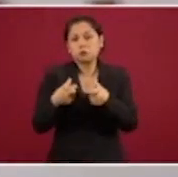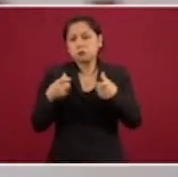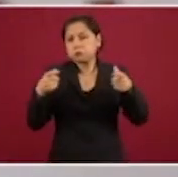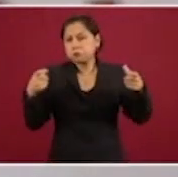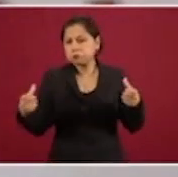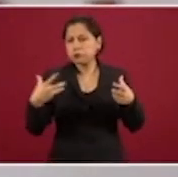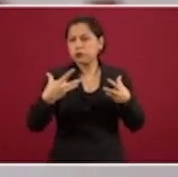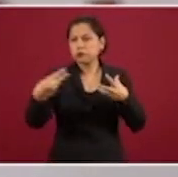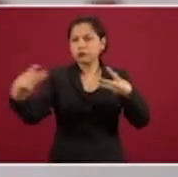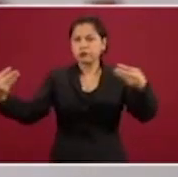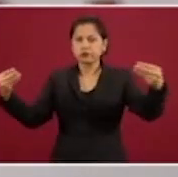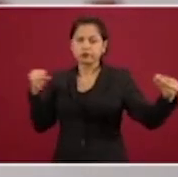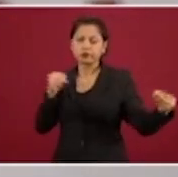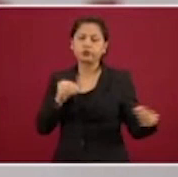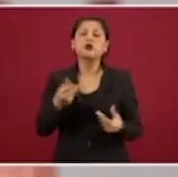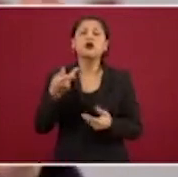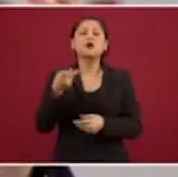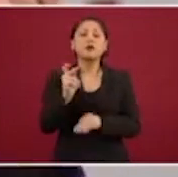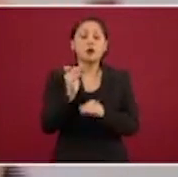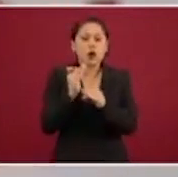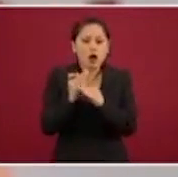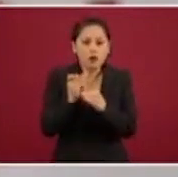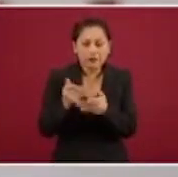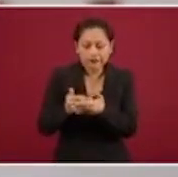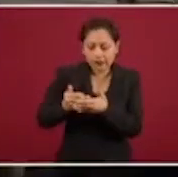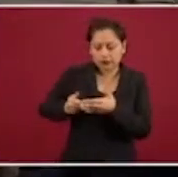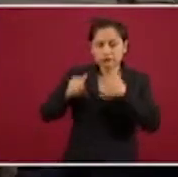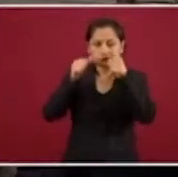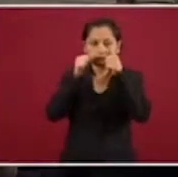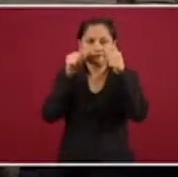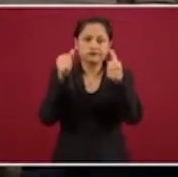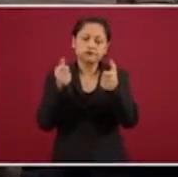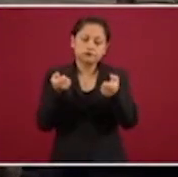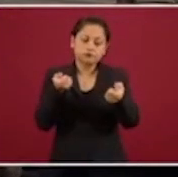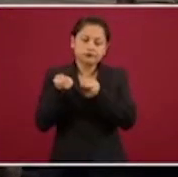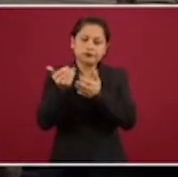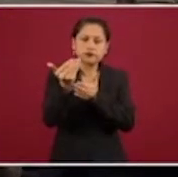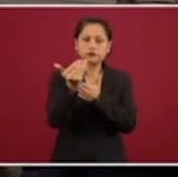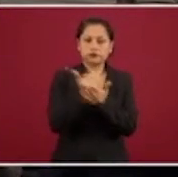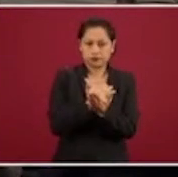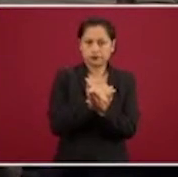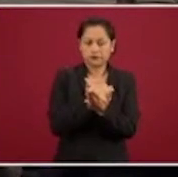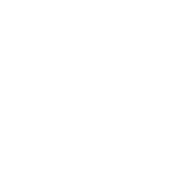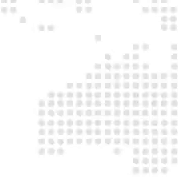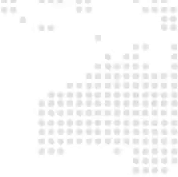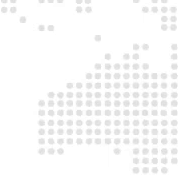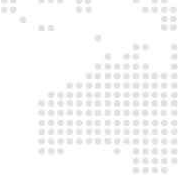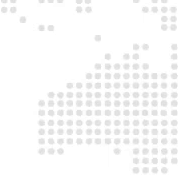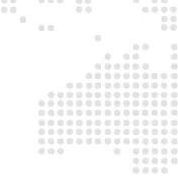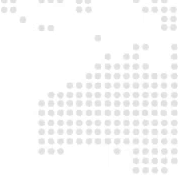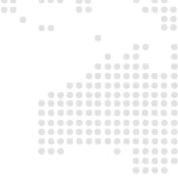intensidad de transmisión, pero queremos que esa transmisión sea menor si nos mantenemos en casa.